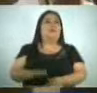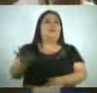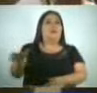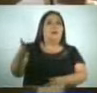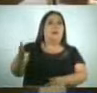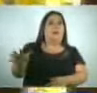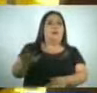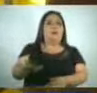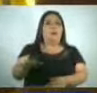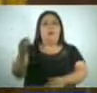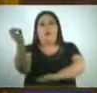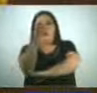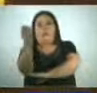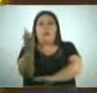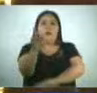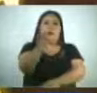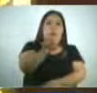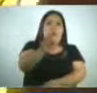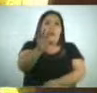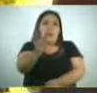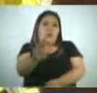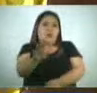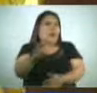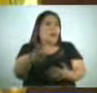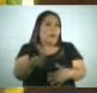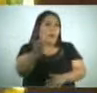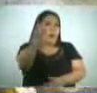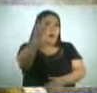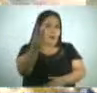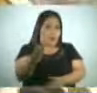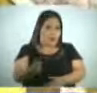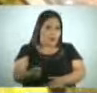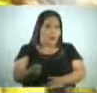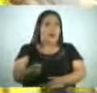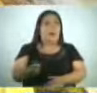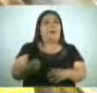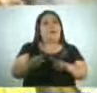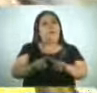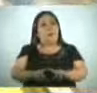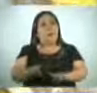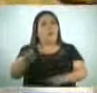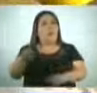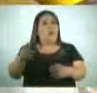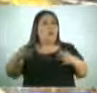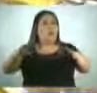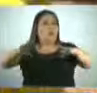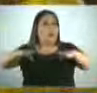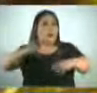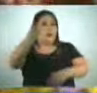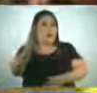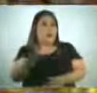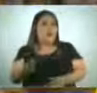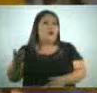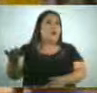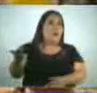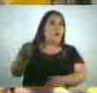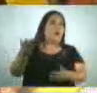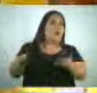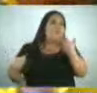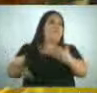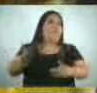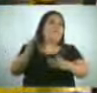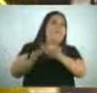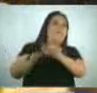20 emergencias que atienden en un día normal estos cuerpos de socorro, pero un día vacacional el número puede